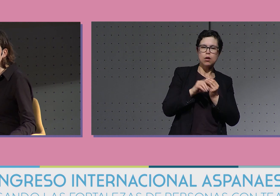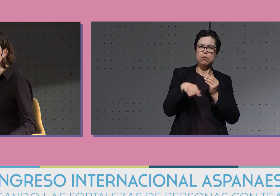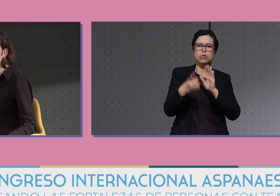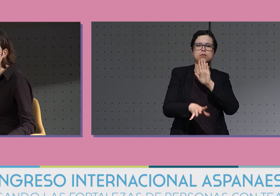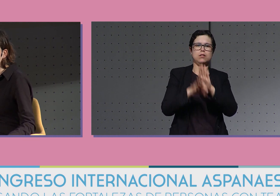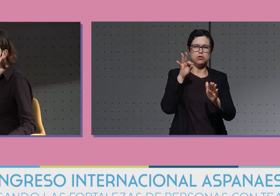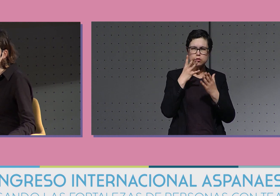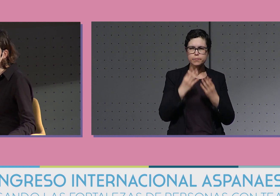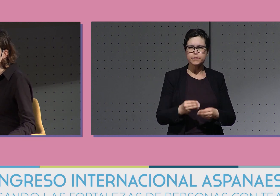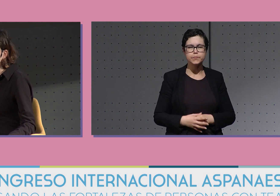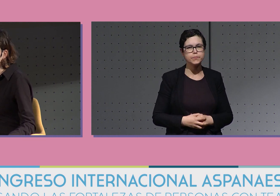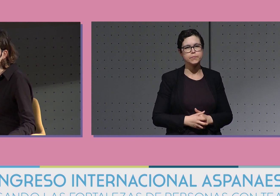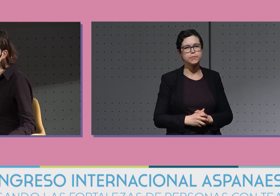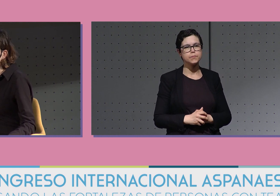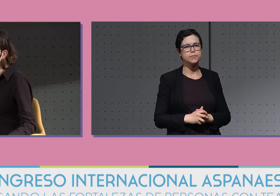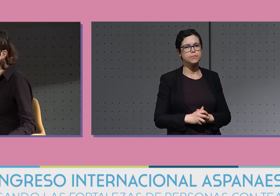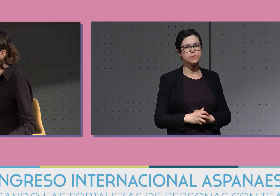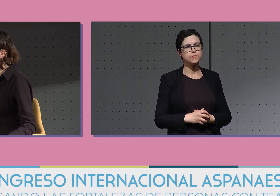respecto.